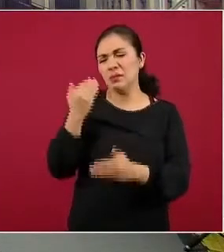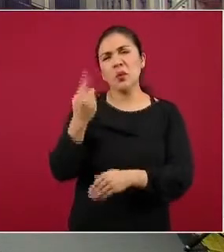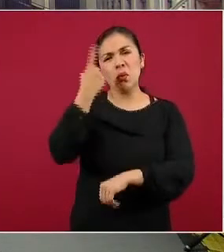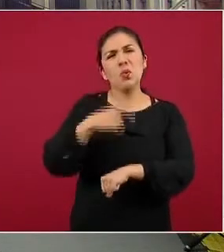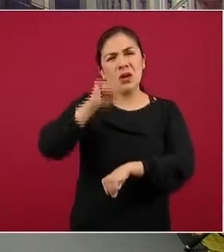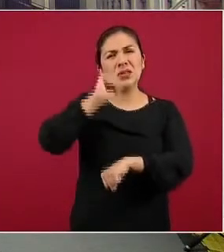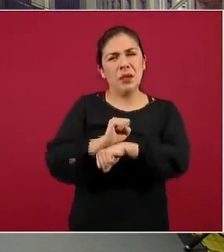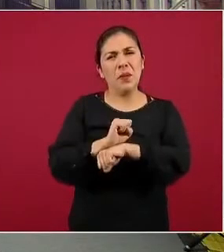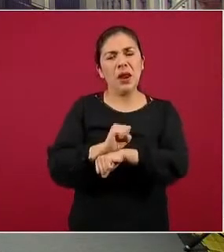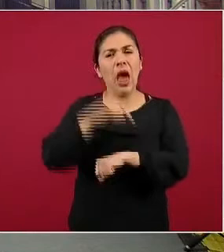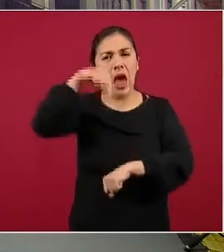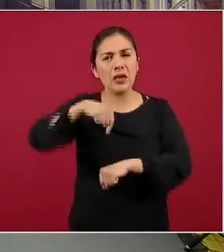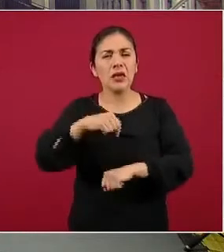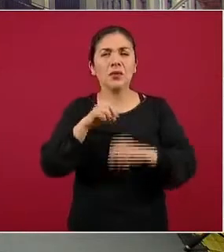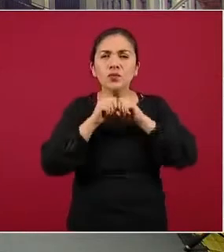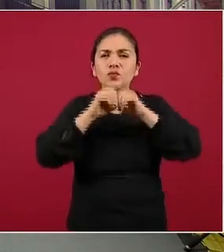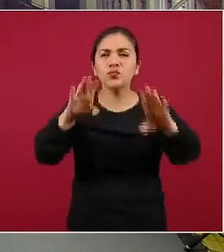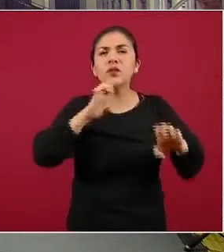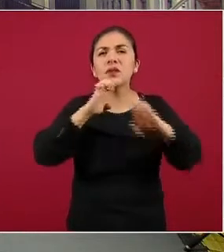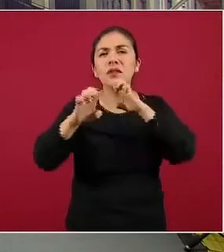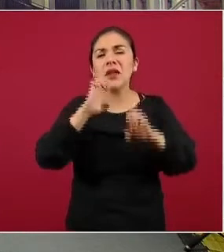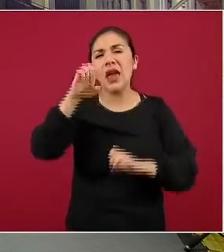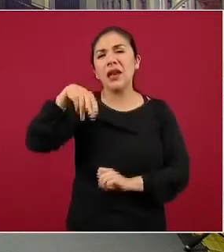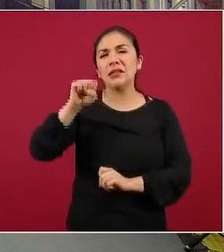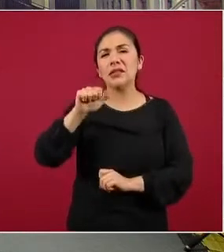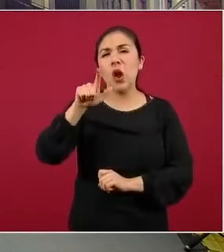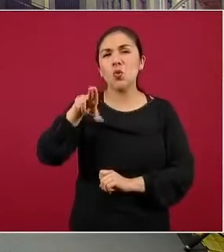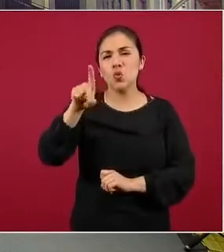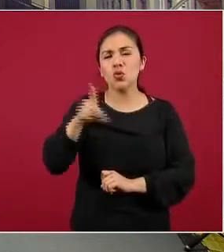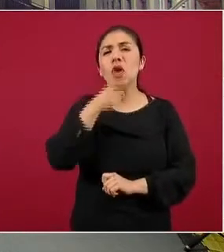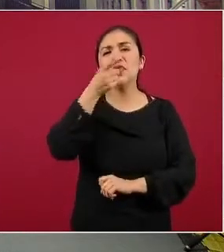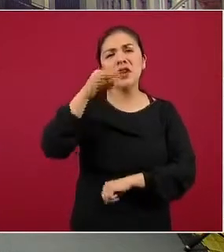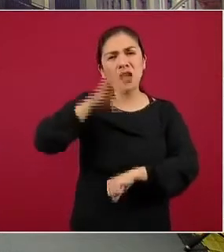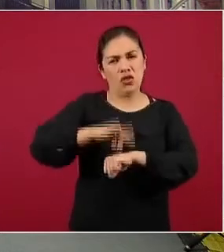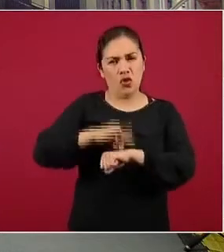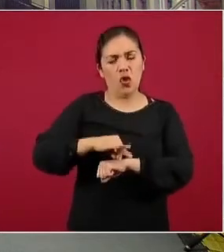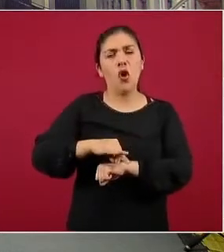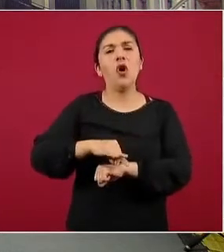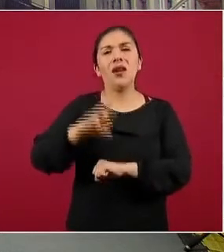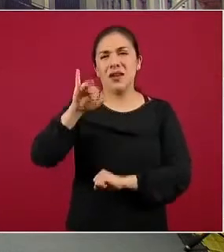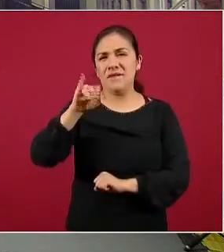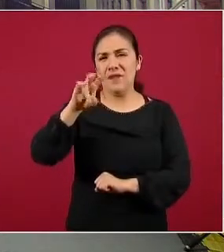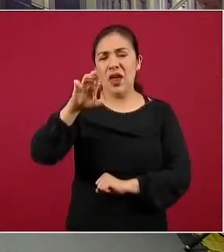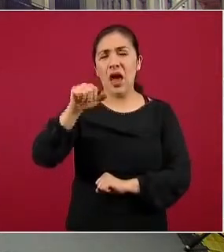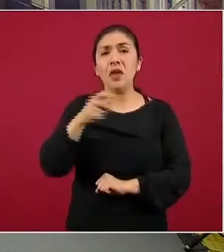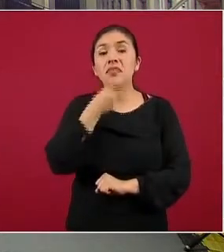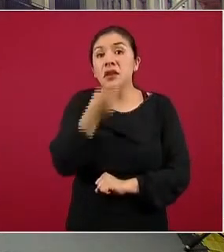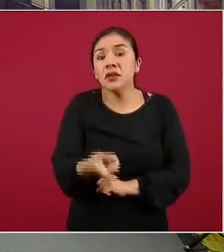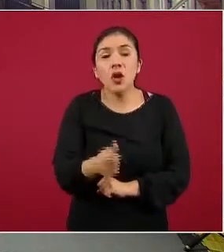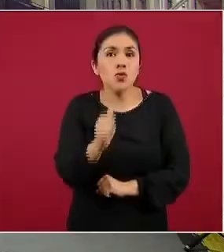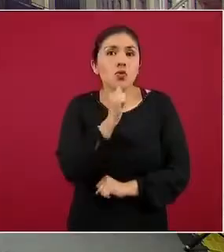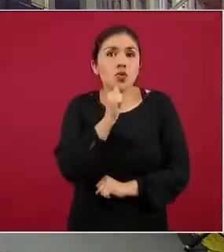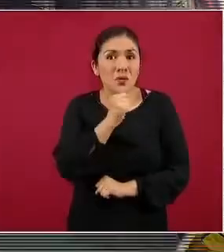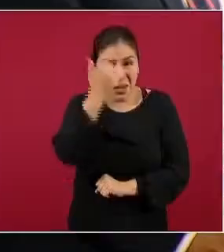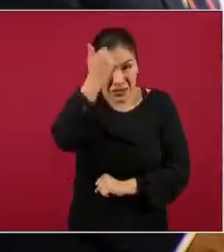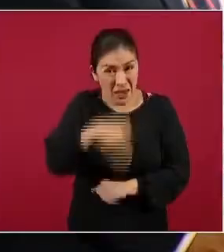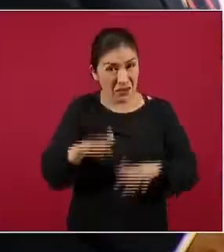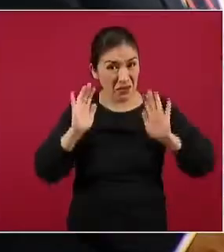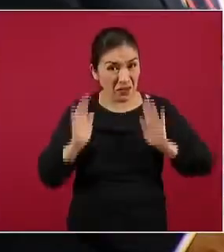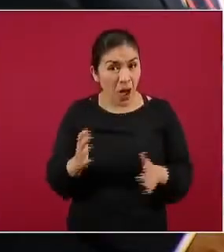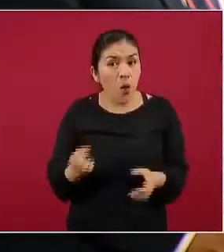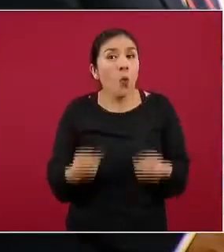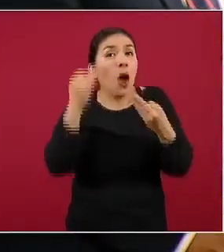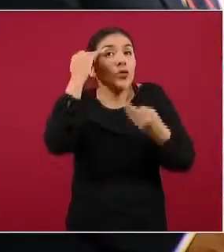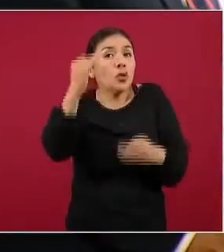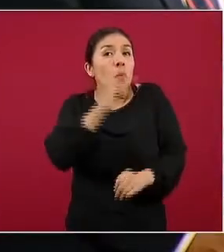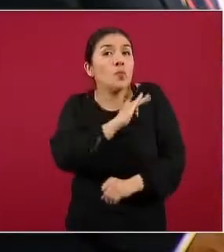salud, decía el doctor Rivera Domaco que justamente no se sabe todavía cuánto